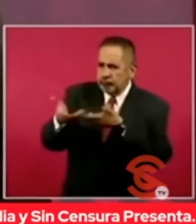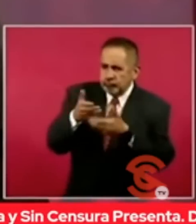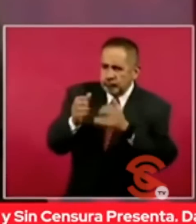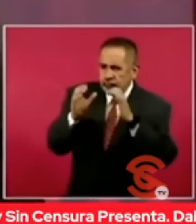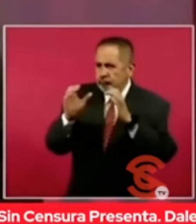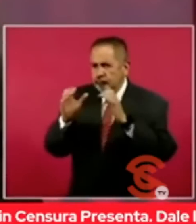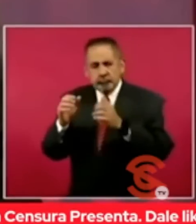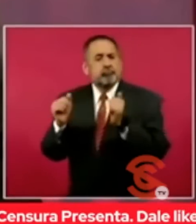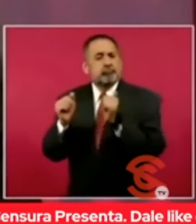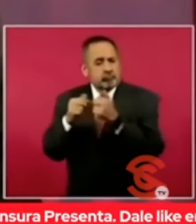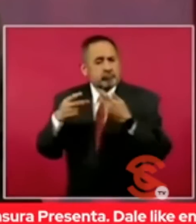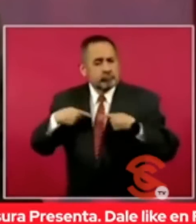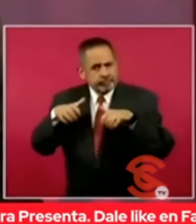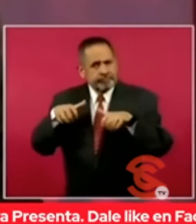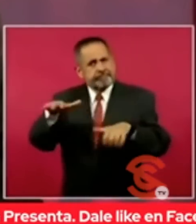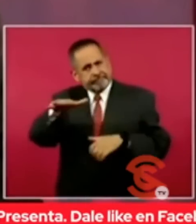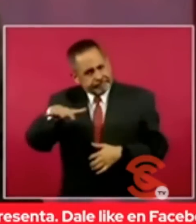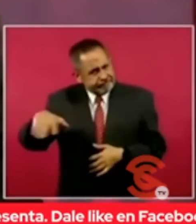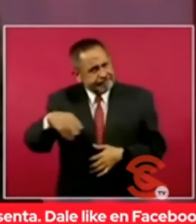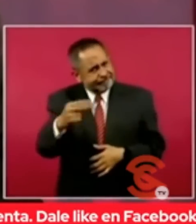háblenle al pueblo.